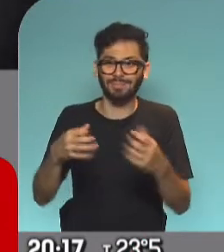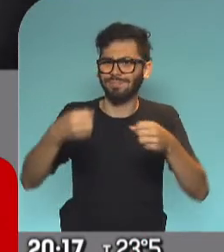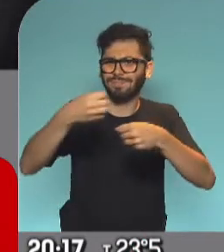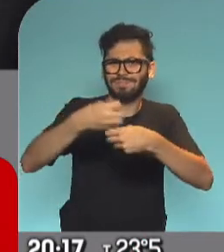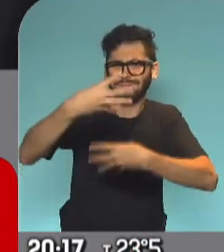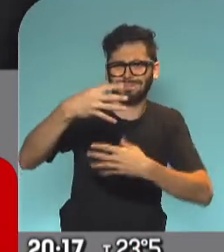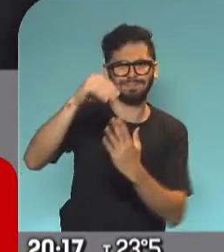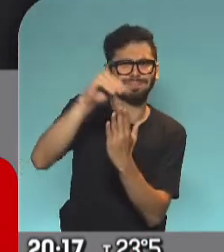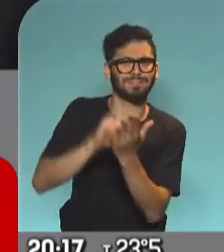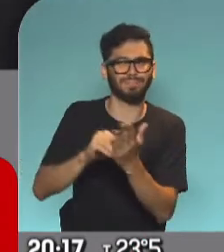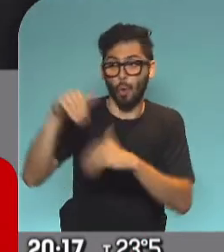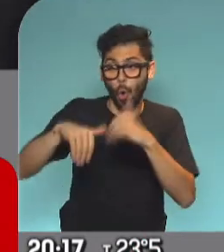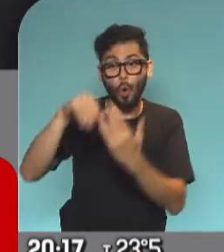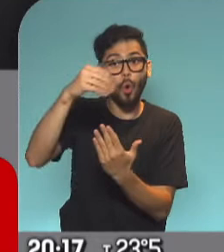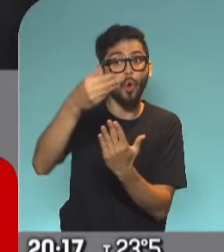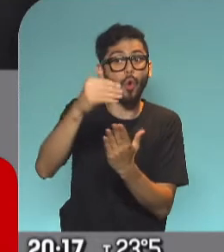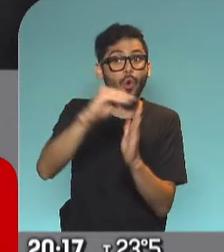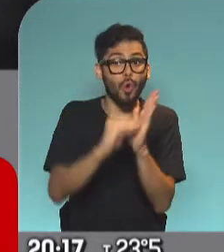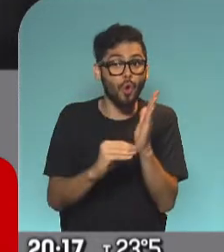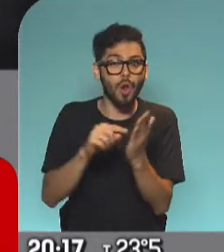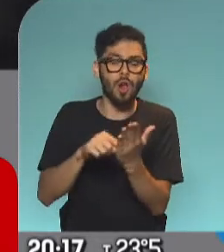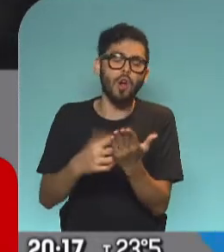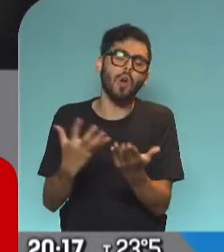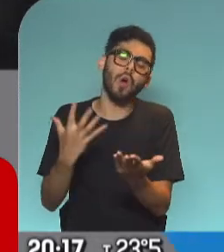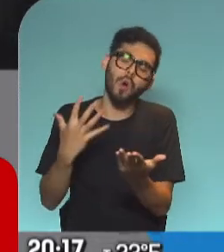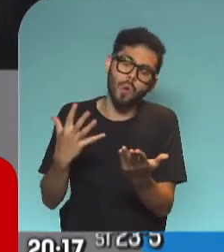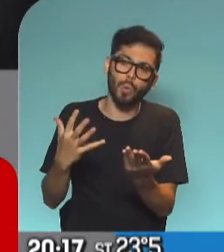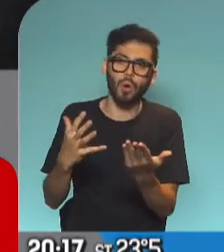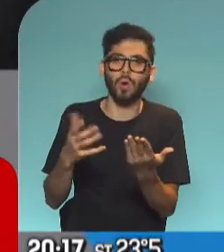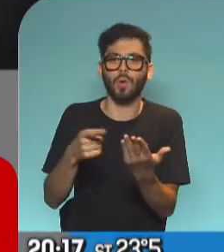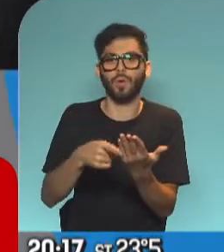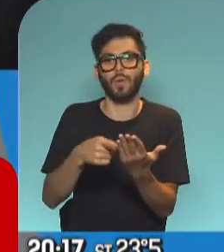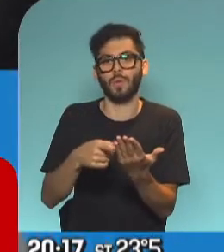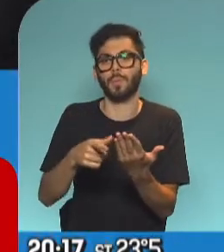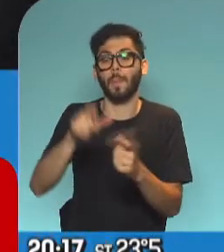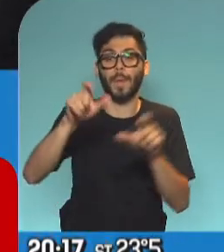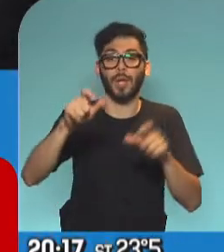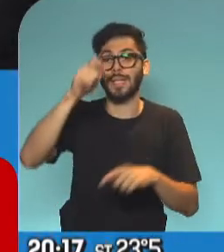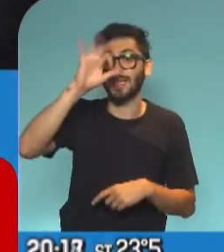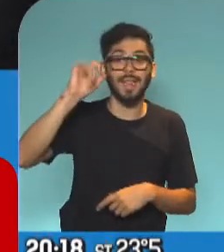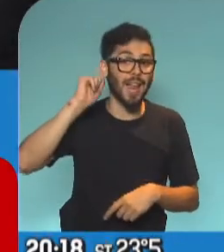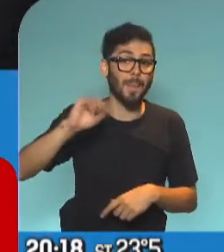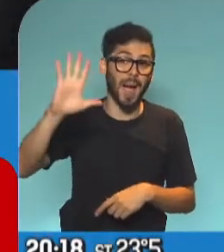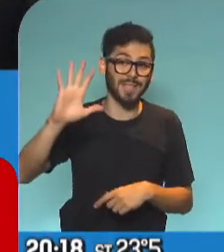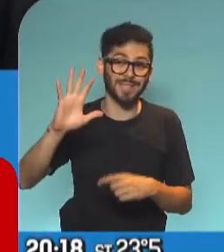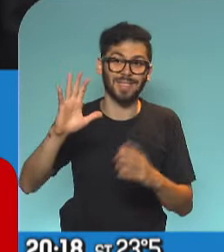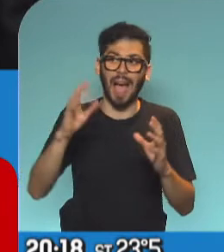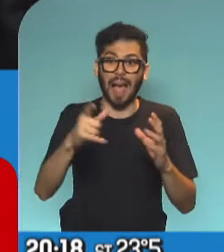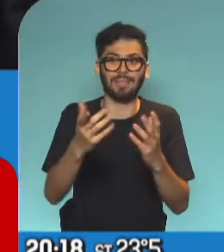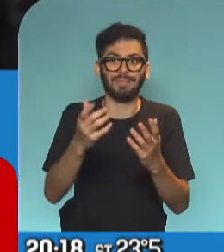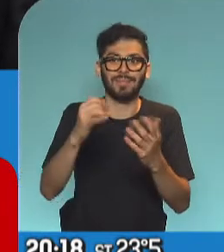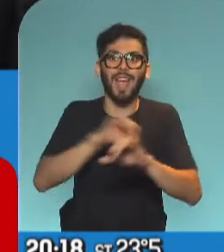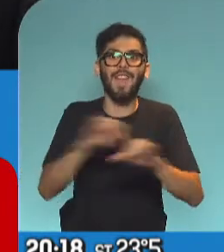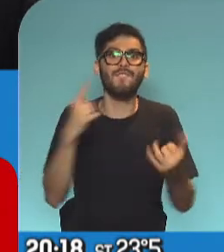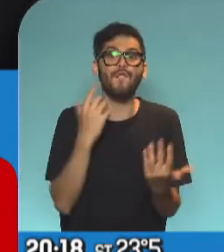padrón electoral, obviamente intersectado, por ejemplo, con mayores de 60 años, nos va a permitir un ordenamiento en cada